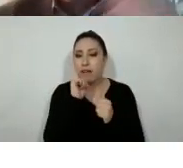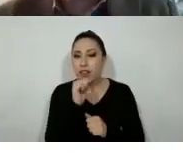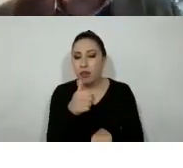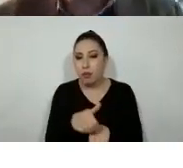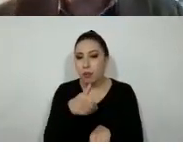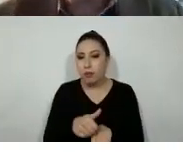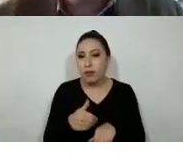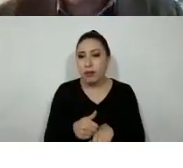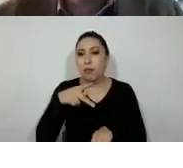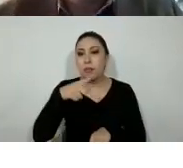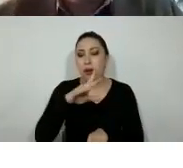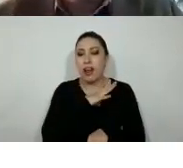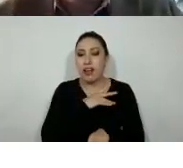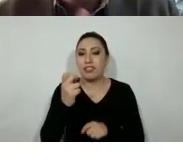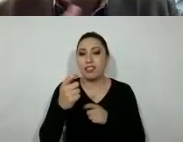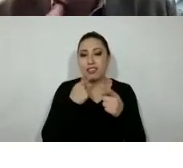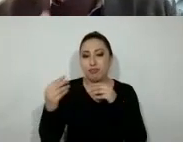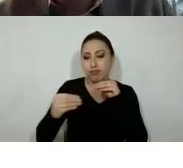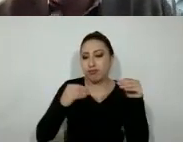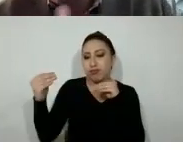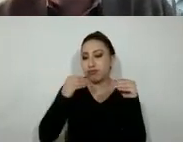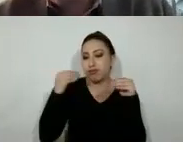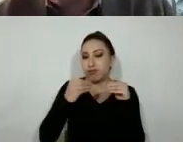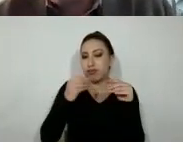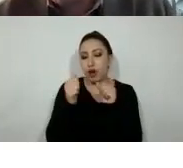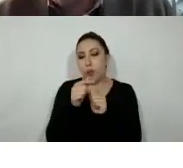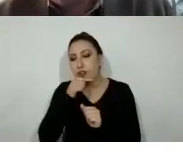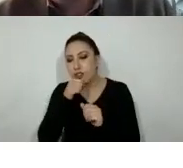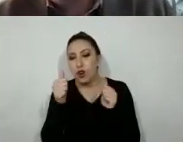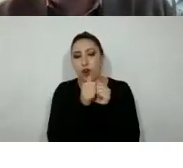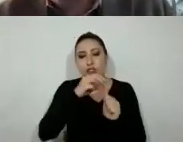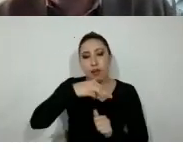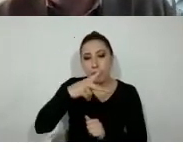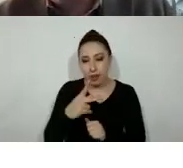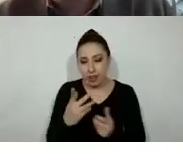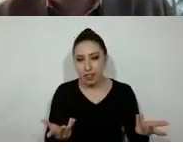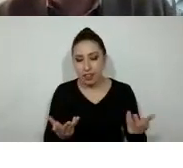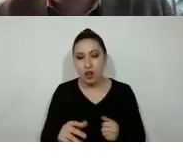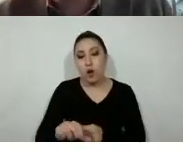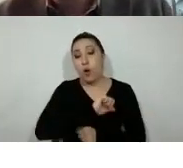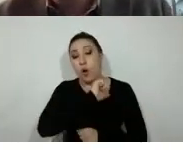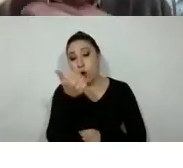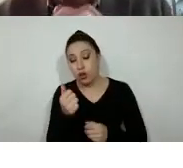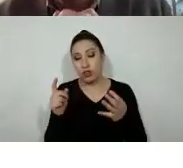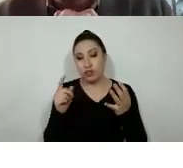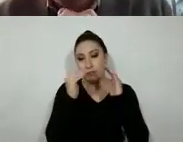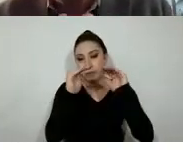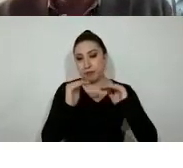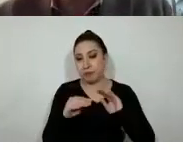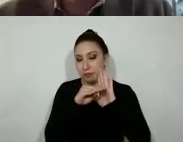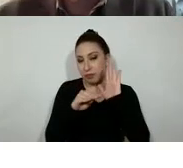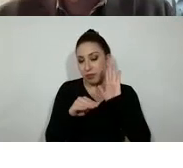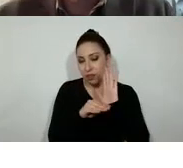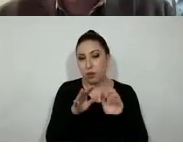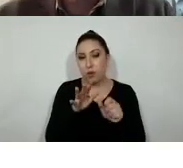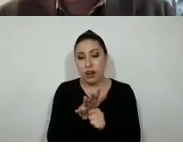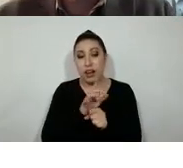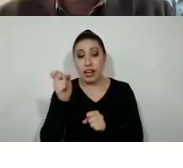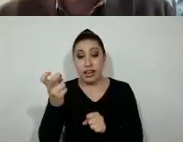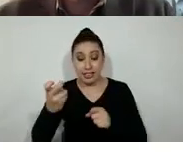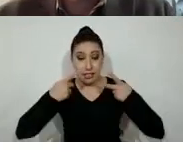una discusión con el Ministerio Público. Y después, bueno, la otra forma es que el detenido no fue puesto a disposición de